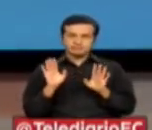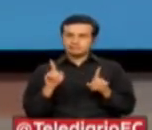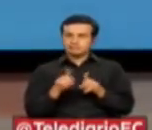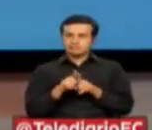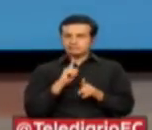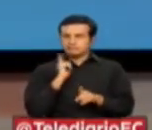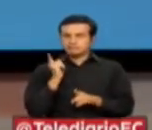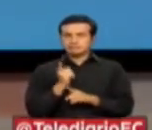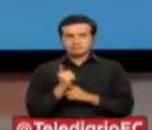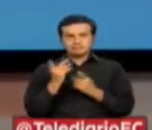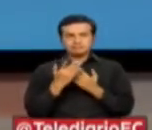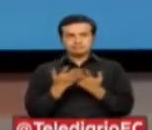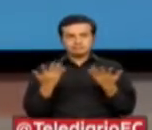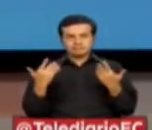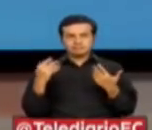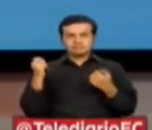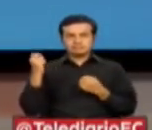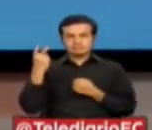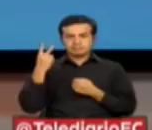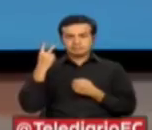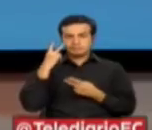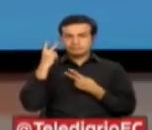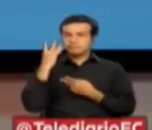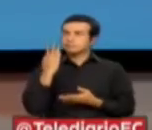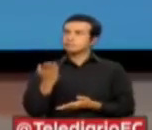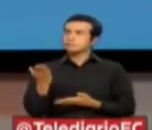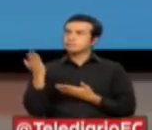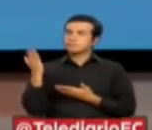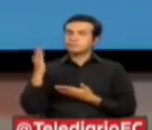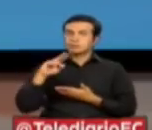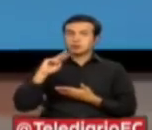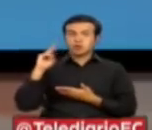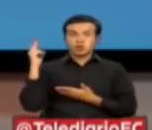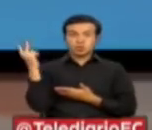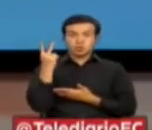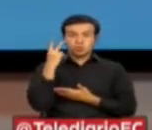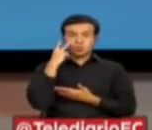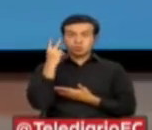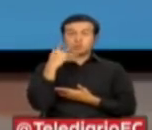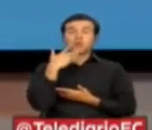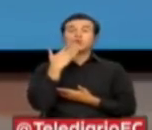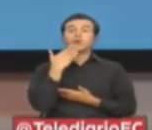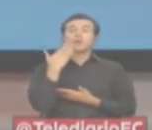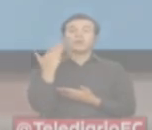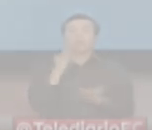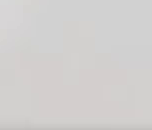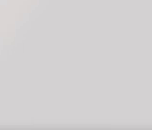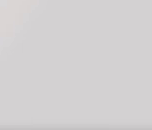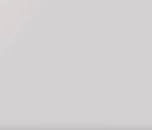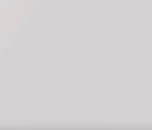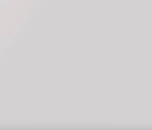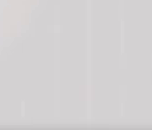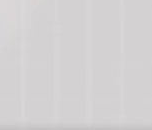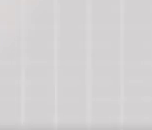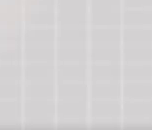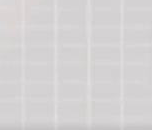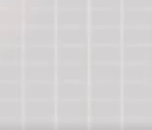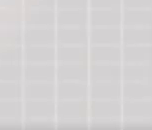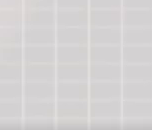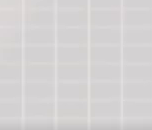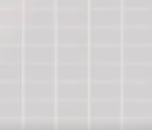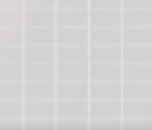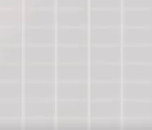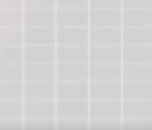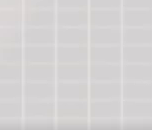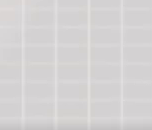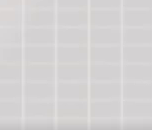está tan conectado como el siguiente gráfico nos va a mostrar, porque en el siguiente gráfico lo que vamos a revisar es cuáles son los que la población considera los principales